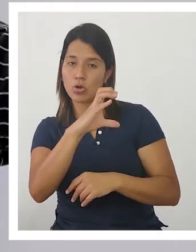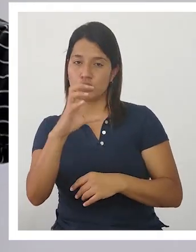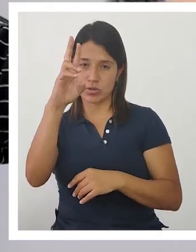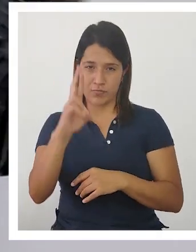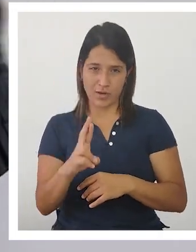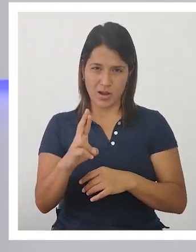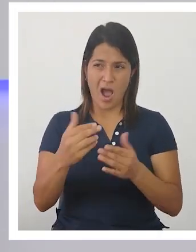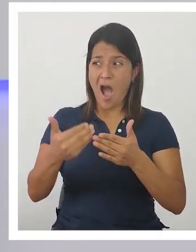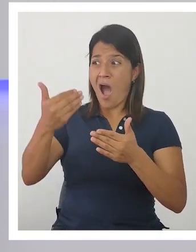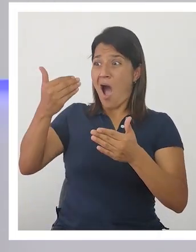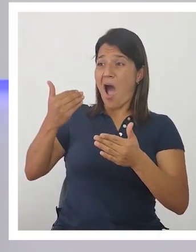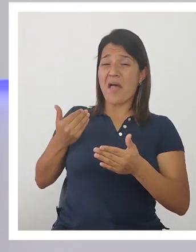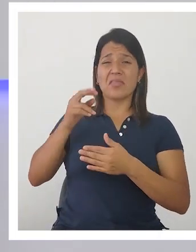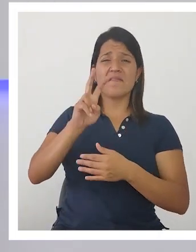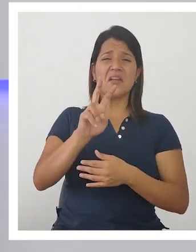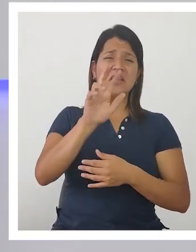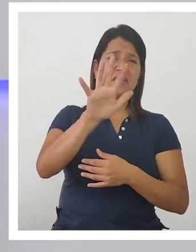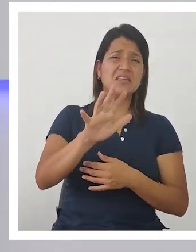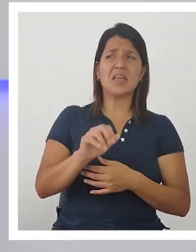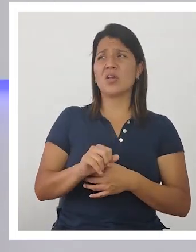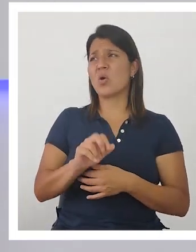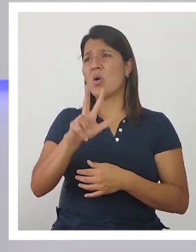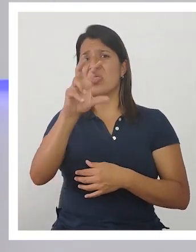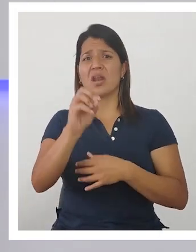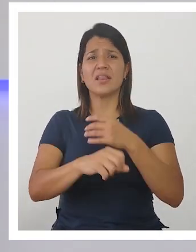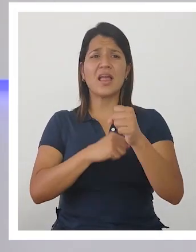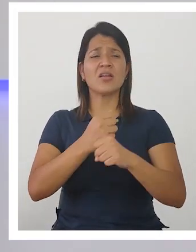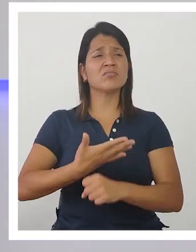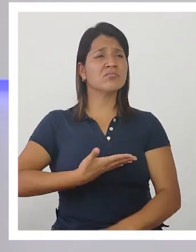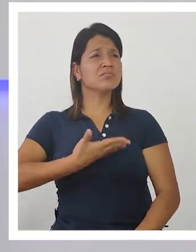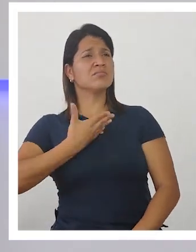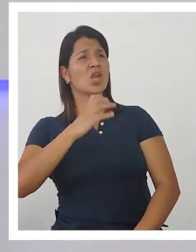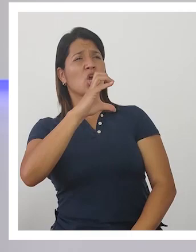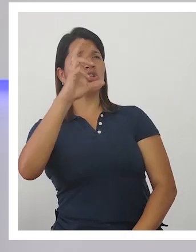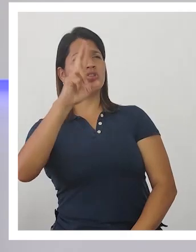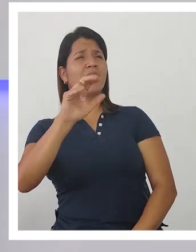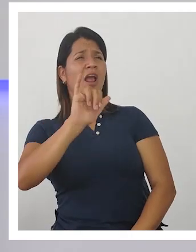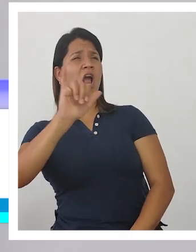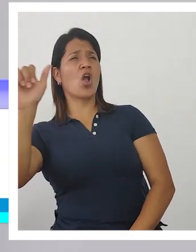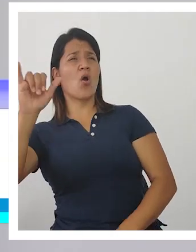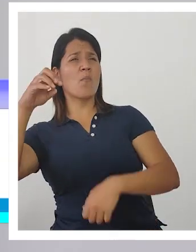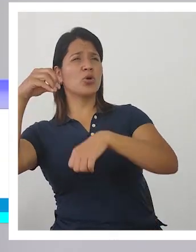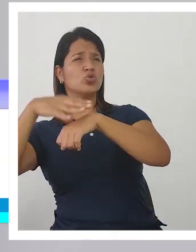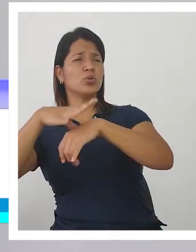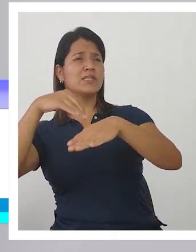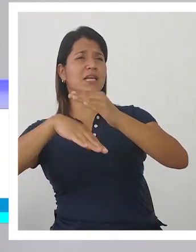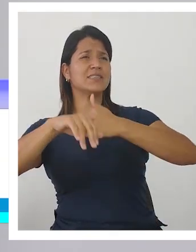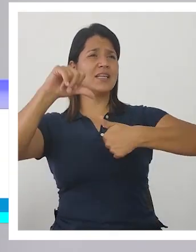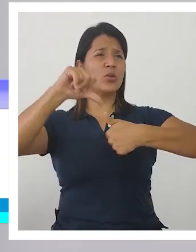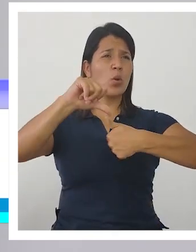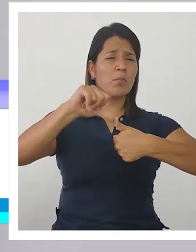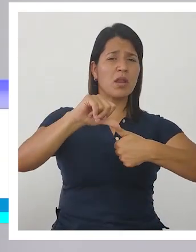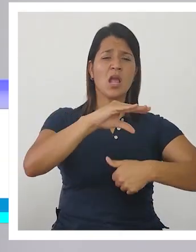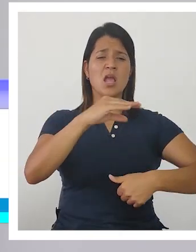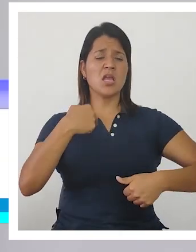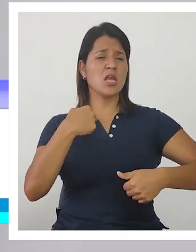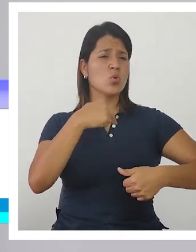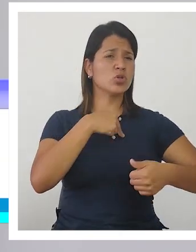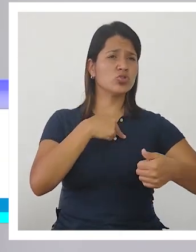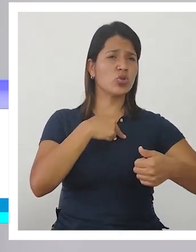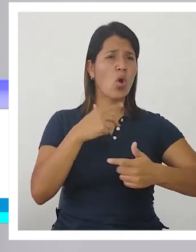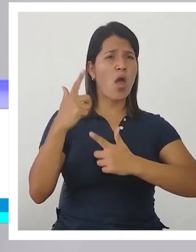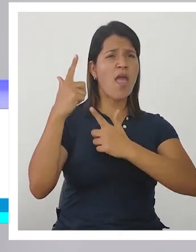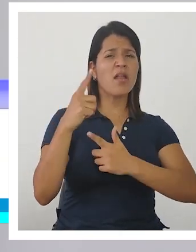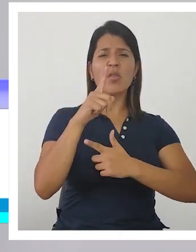jactábamos de ser la Suiza centroamericana, de tener un país sin ejército, donde el ejército eran estudiantes, tener